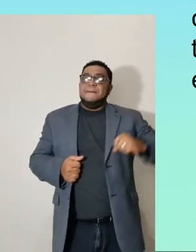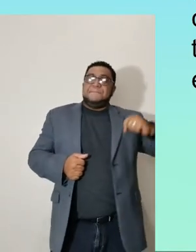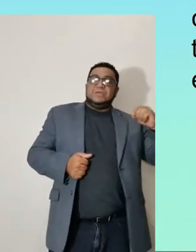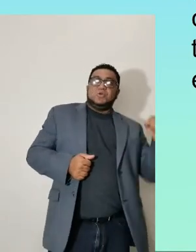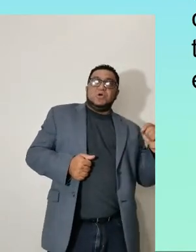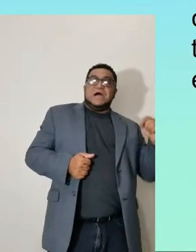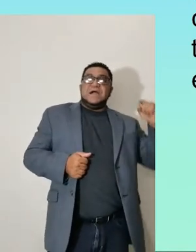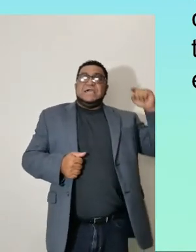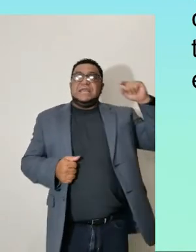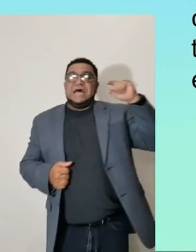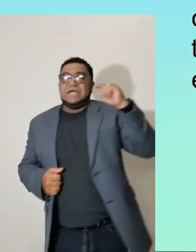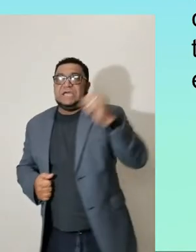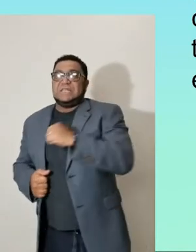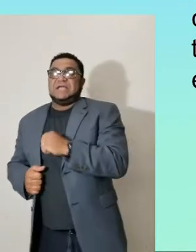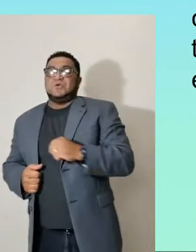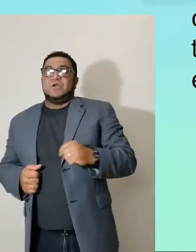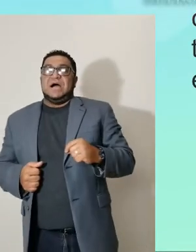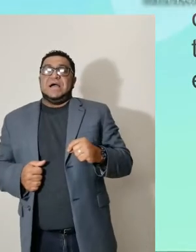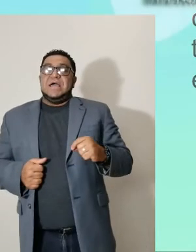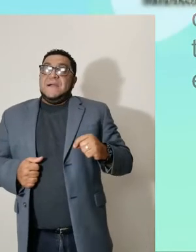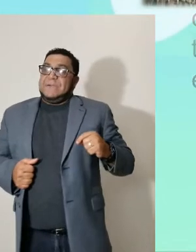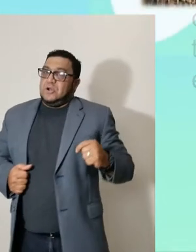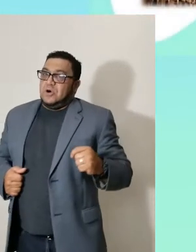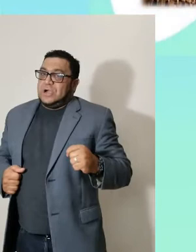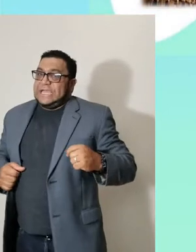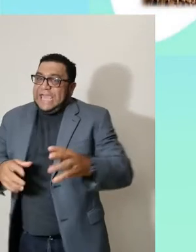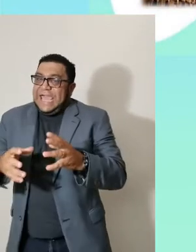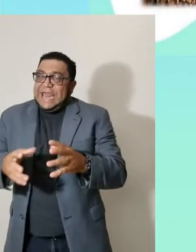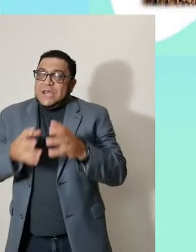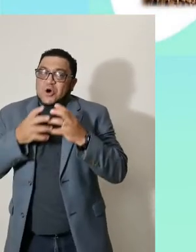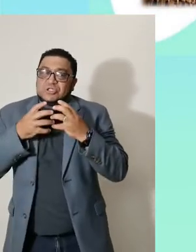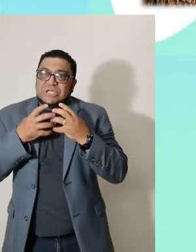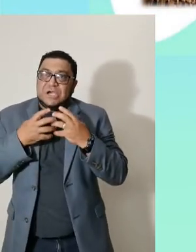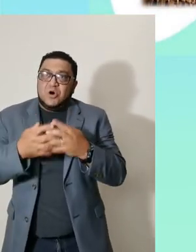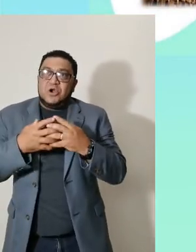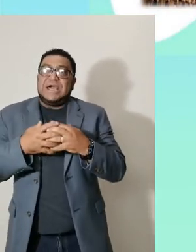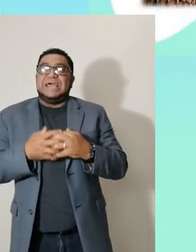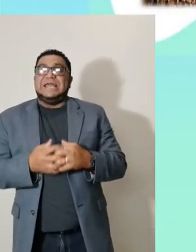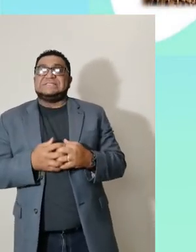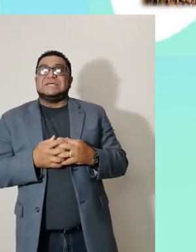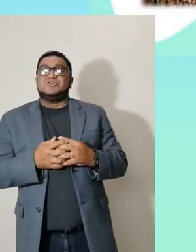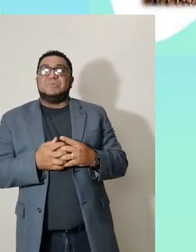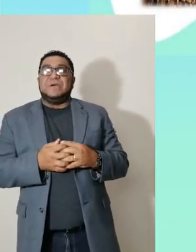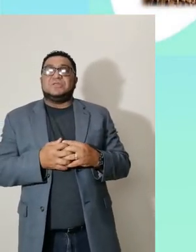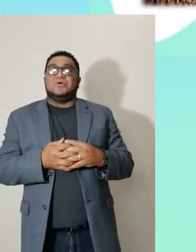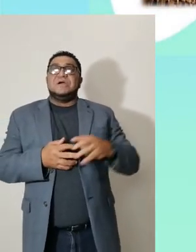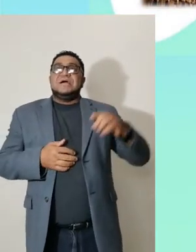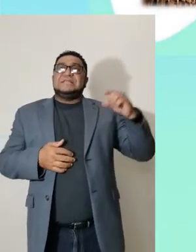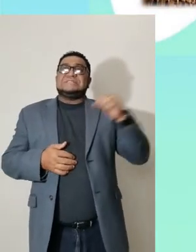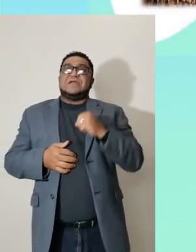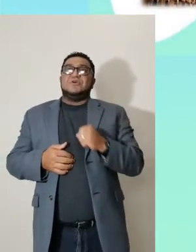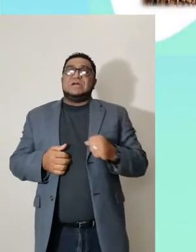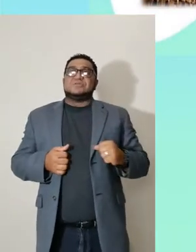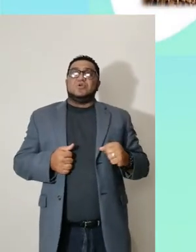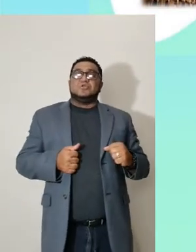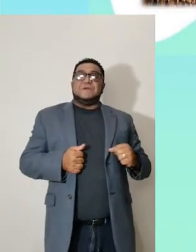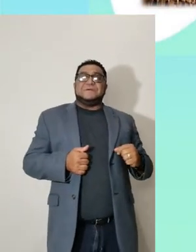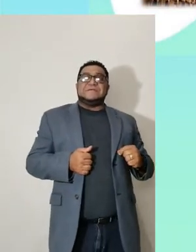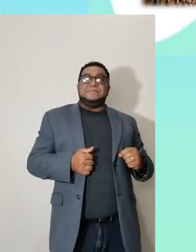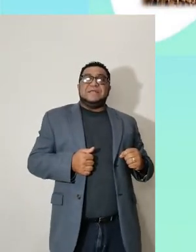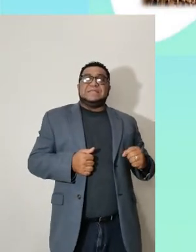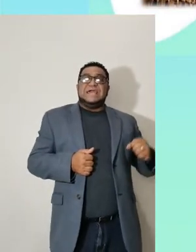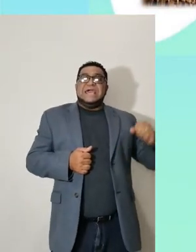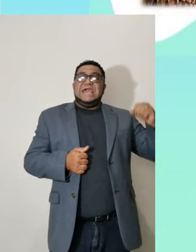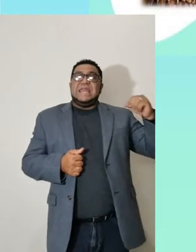pintura y la arquitectura pero que nos dejó la iglesia en su momento desarrollo de la escultura